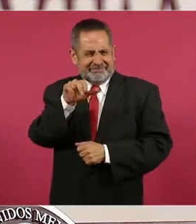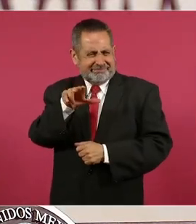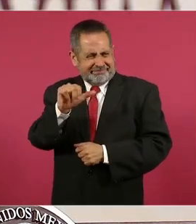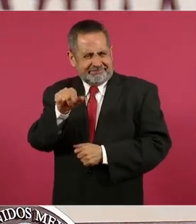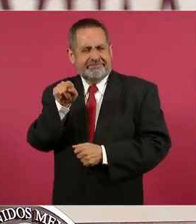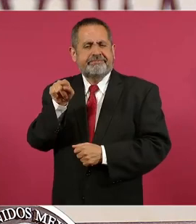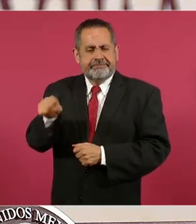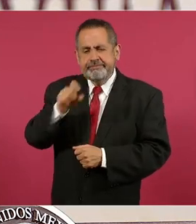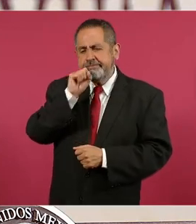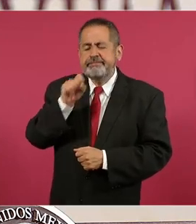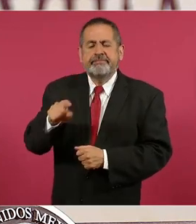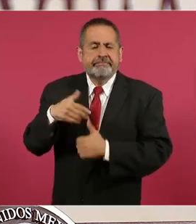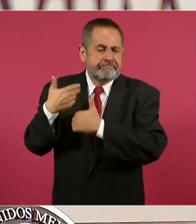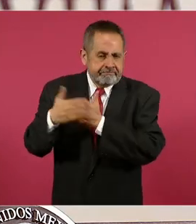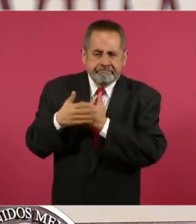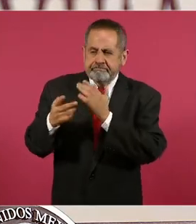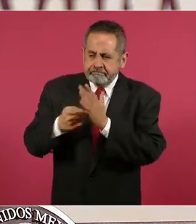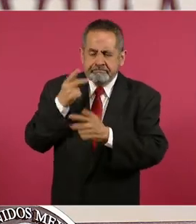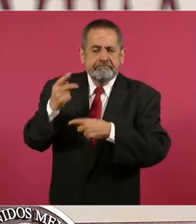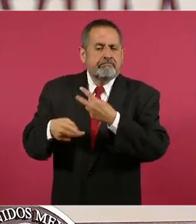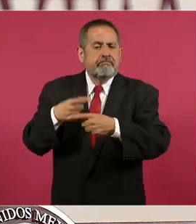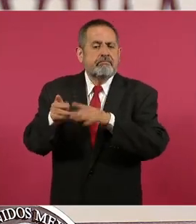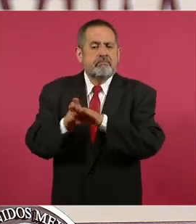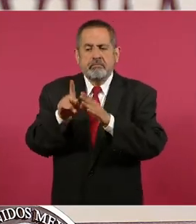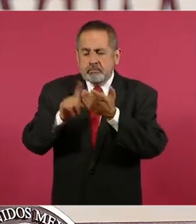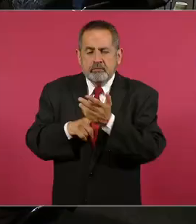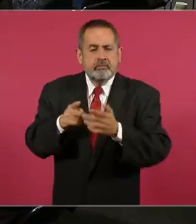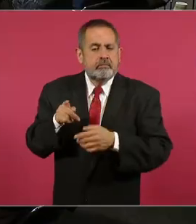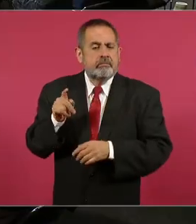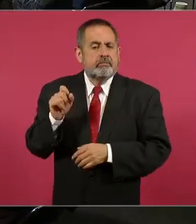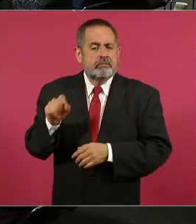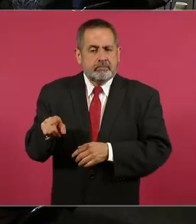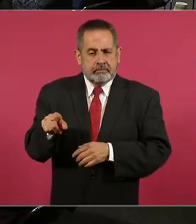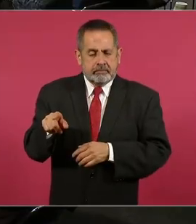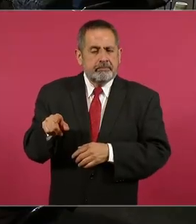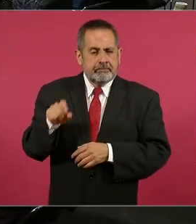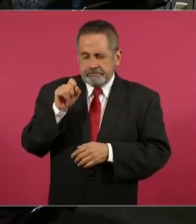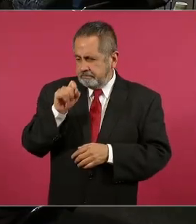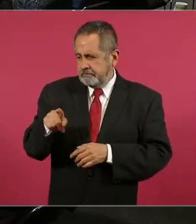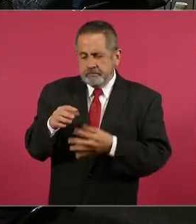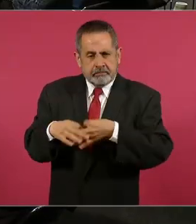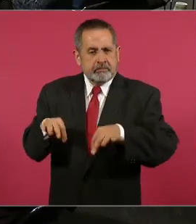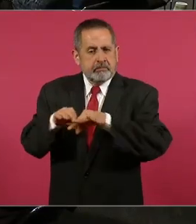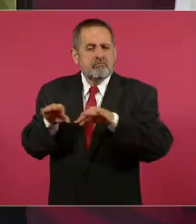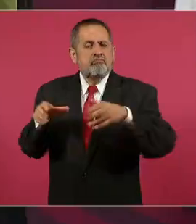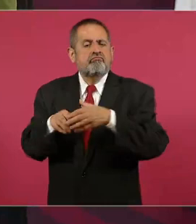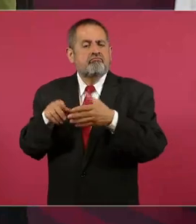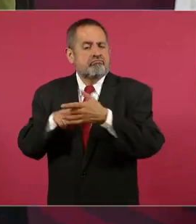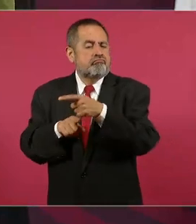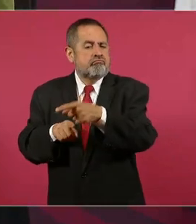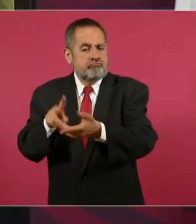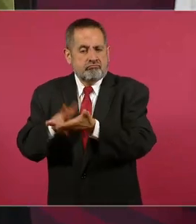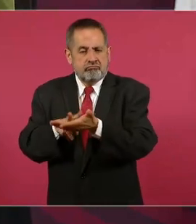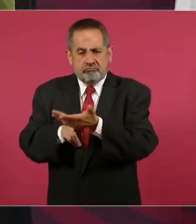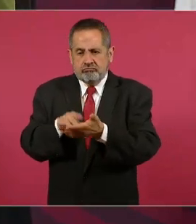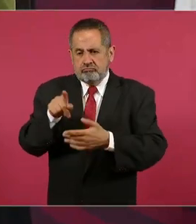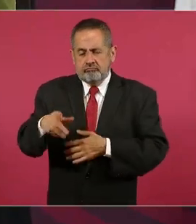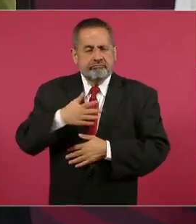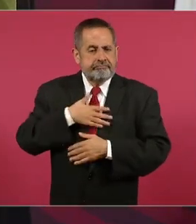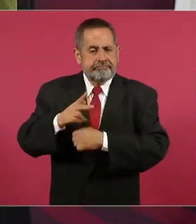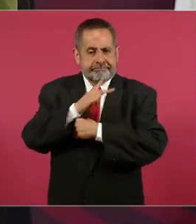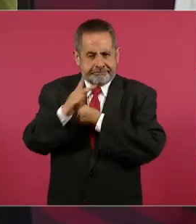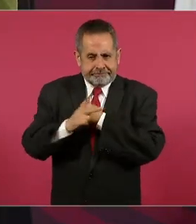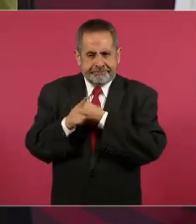pueda volver a retomar esa gran importancia que tenía en nuestro